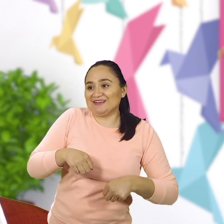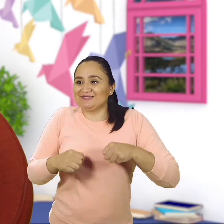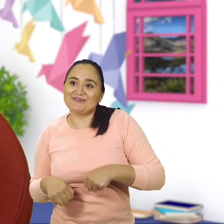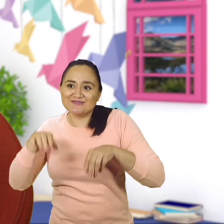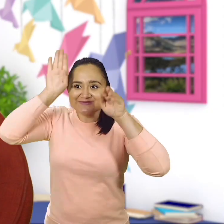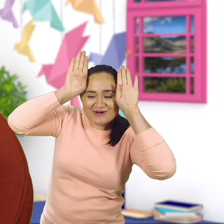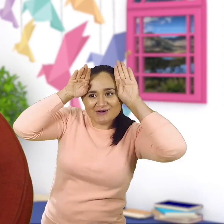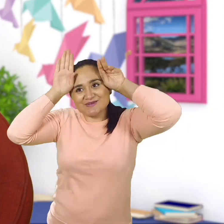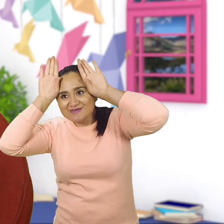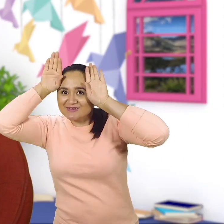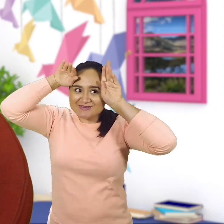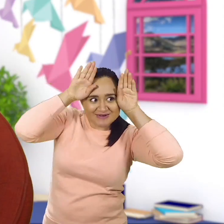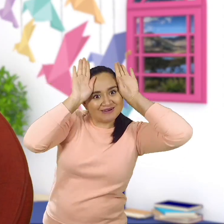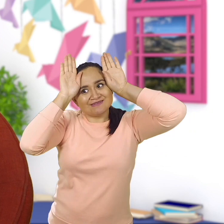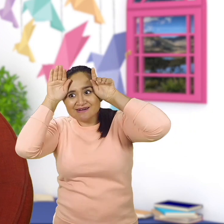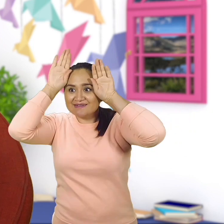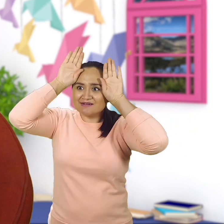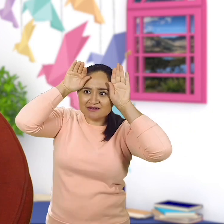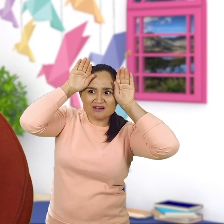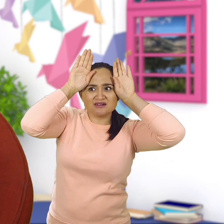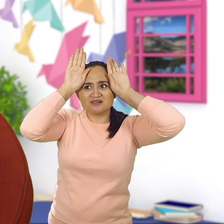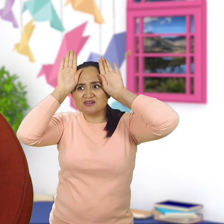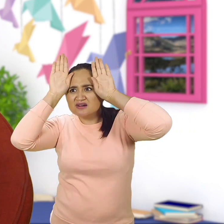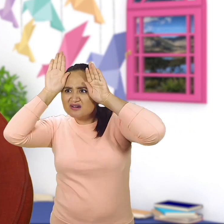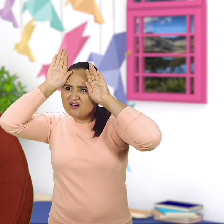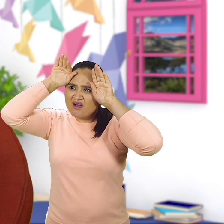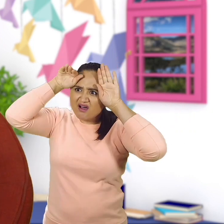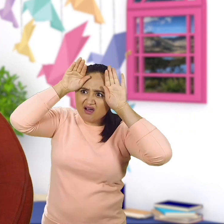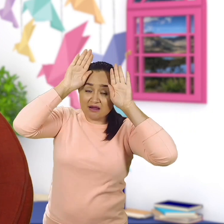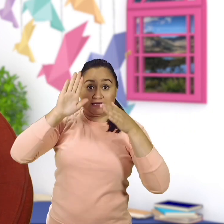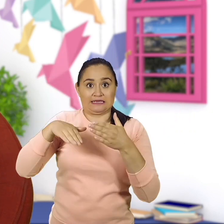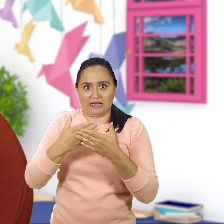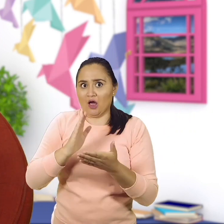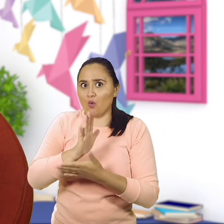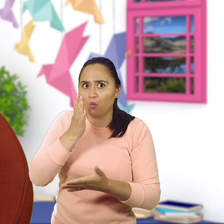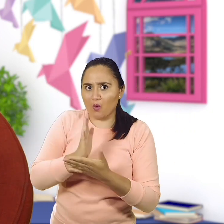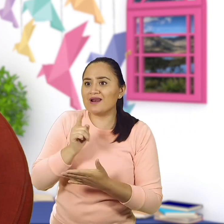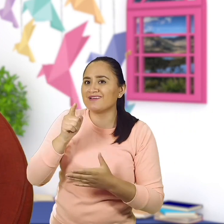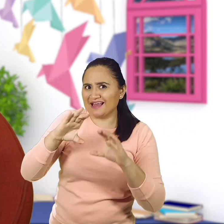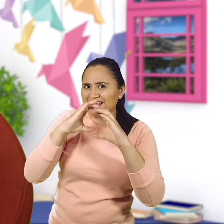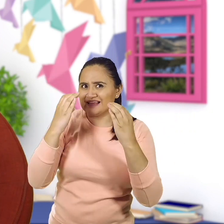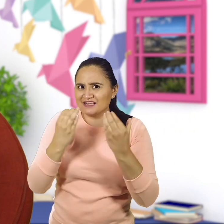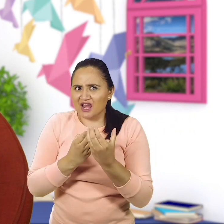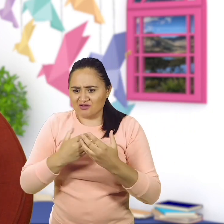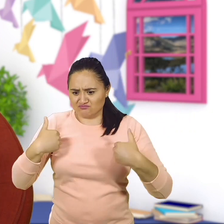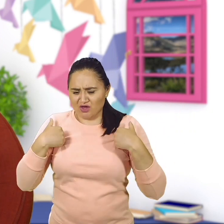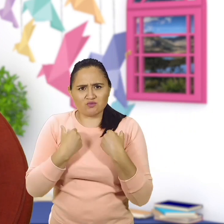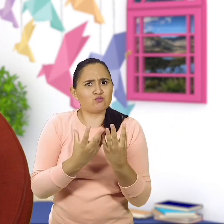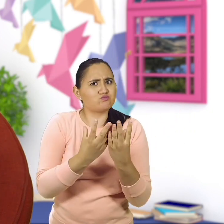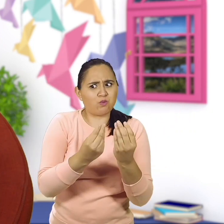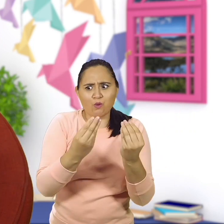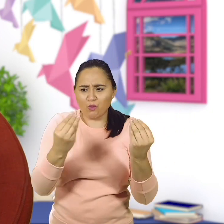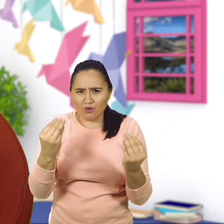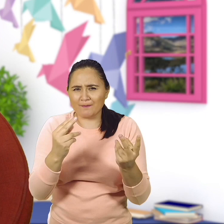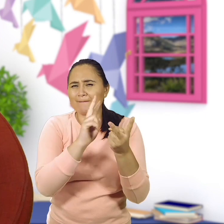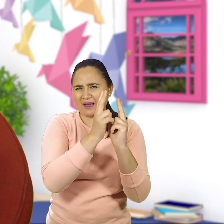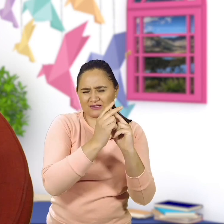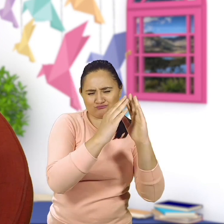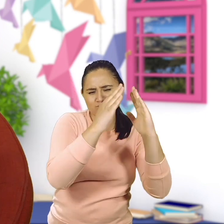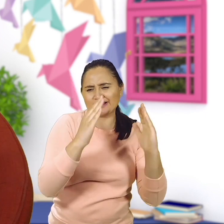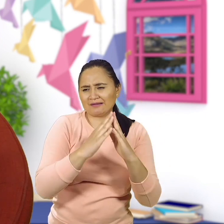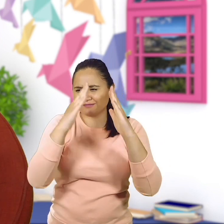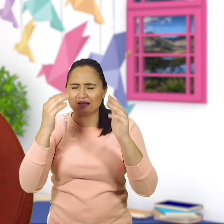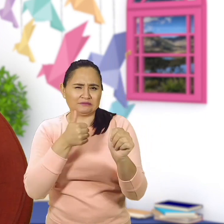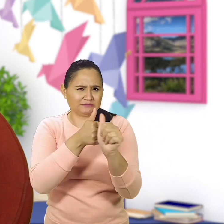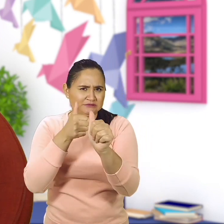emocionado. Pero al llegar a la escuela se sintió muy raro. En su clase había muchos animales que vivían